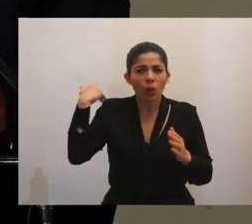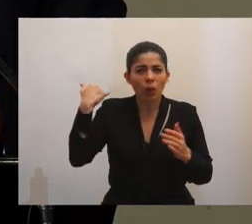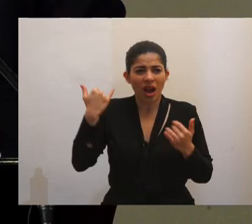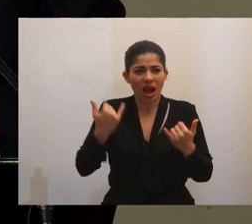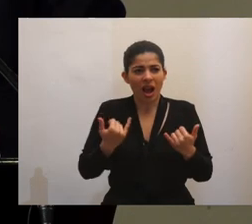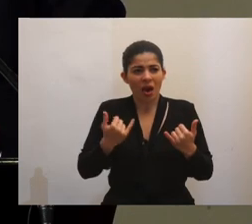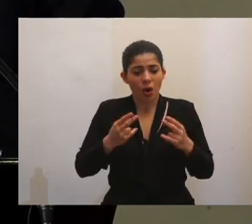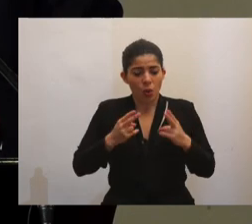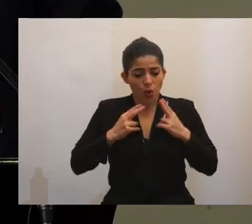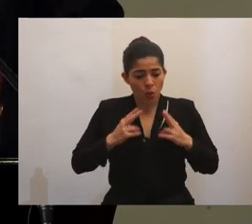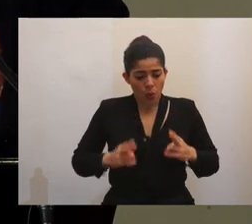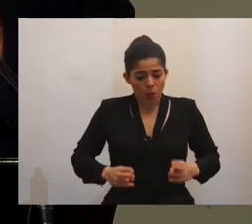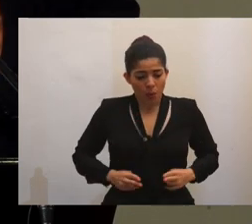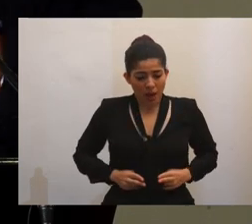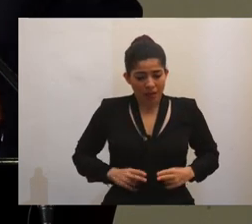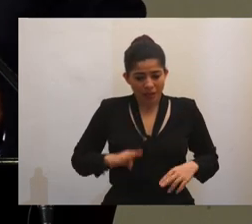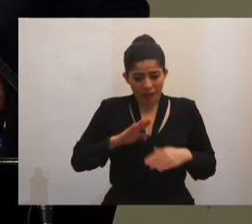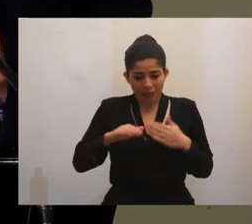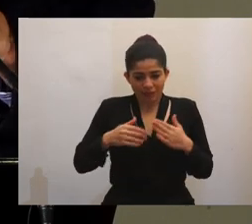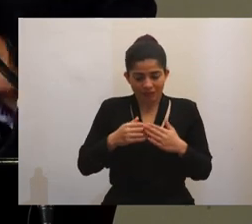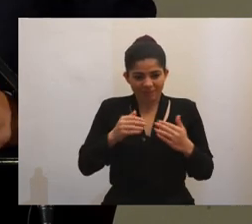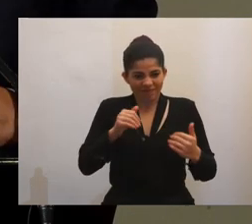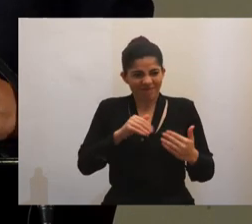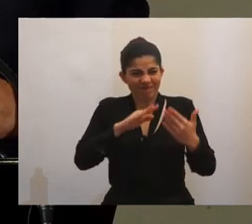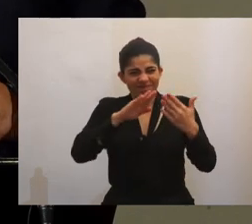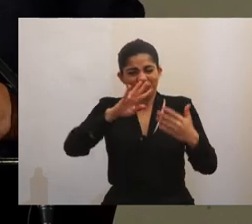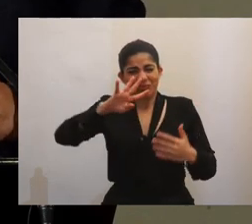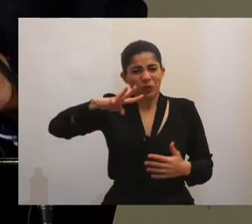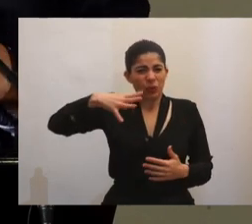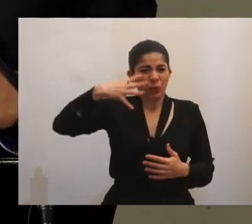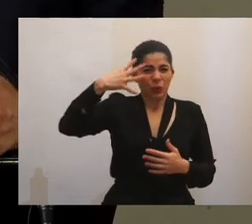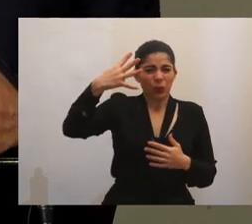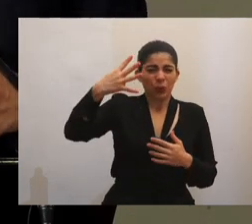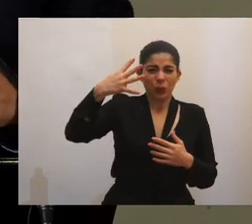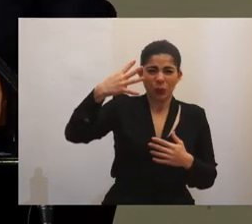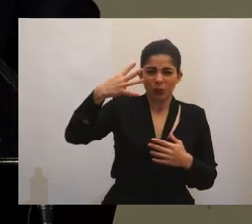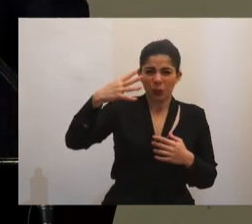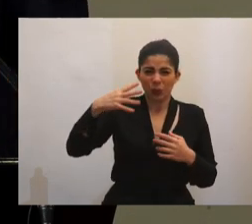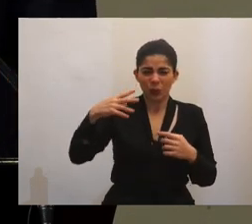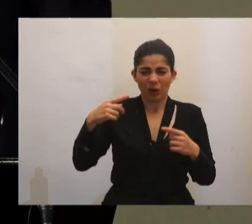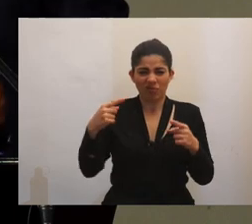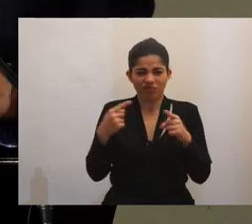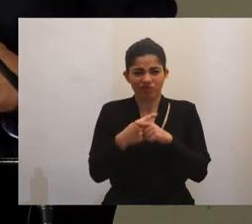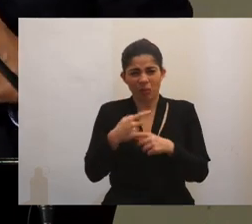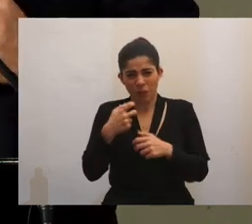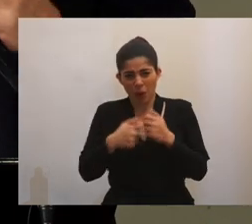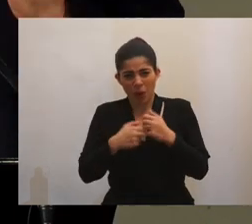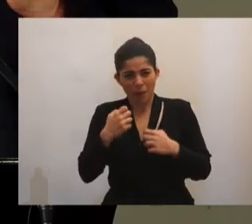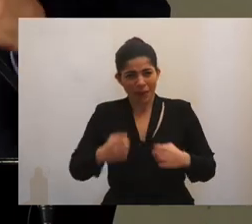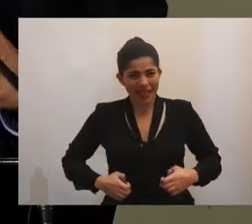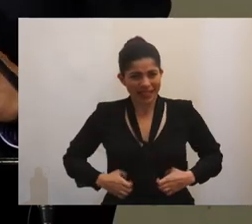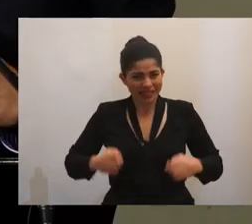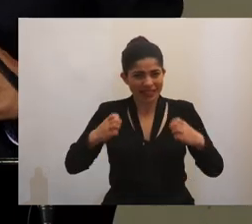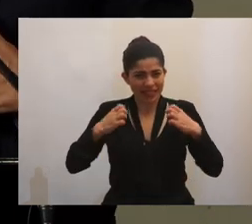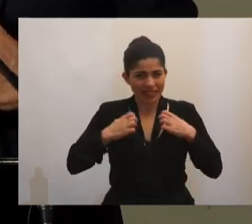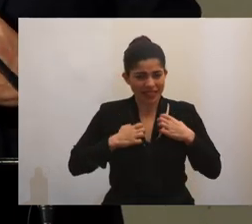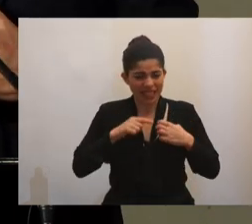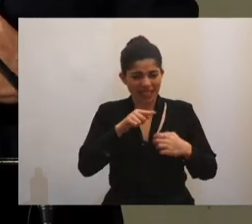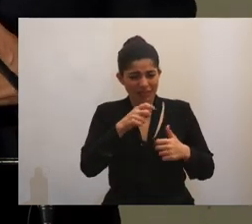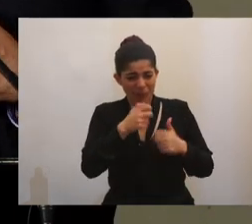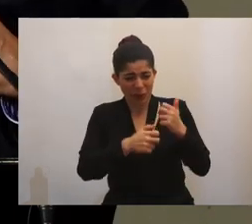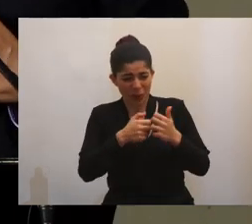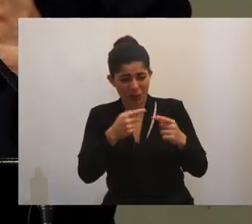como humanidad una cuádruple crisis existencial. Una crisis que tiene que ver con toda